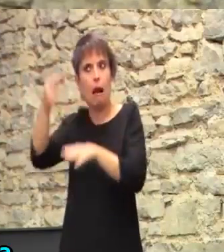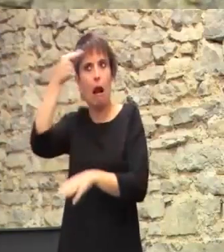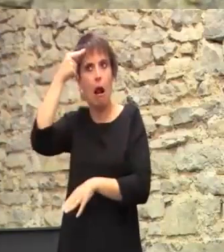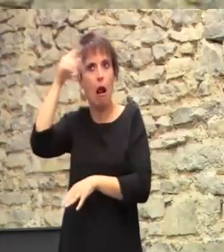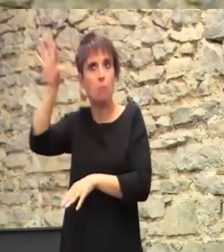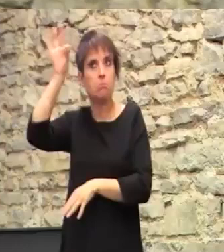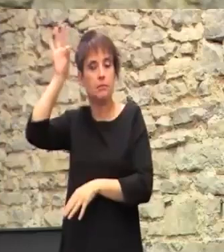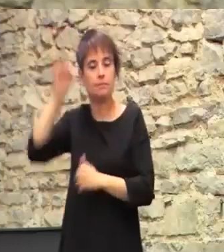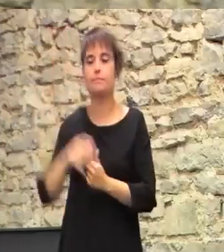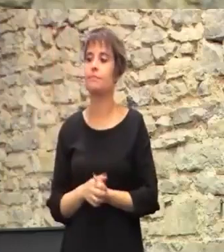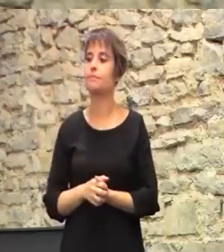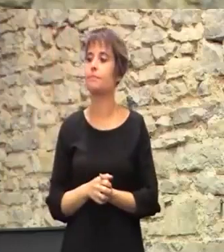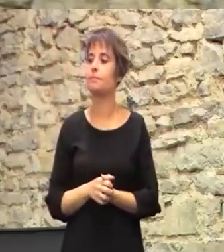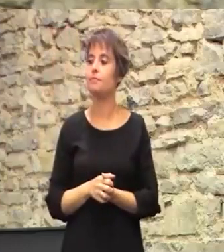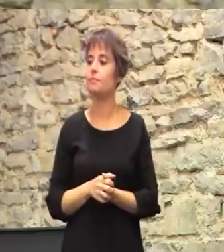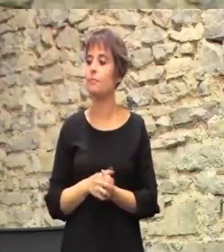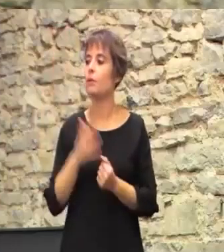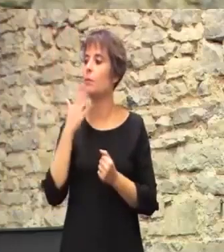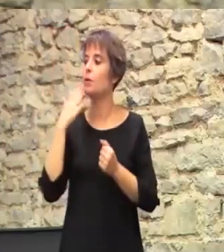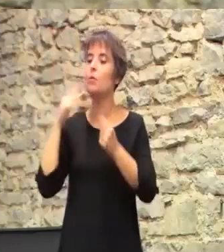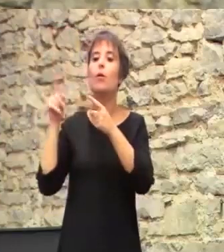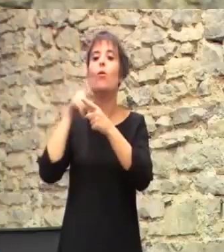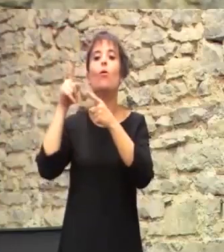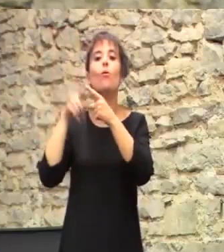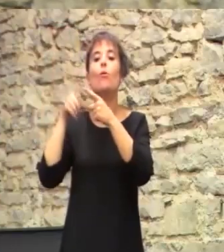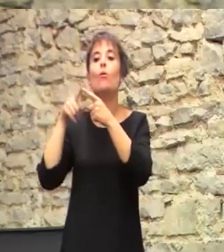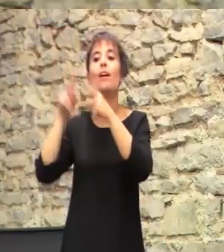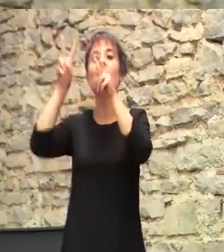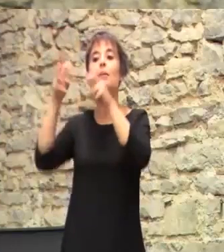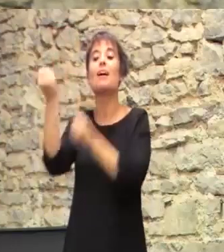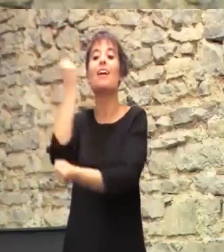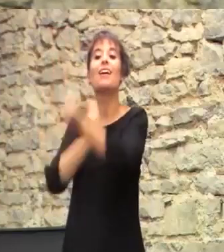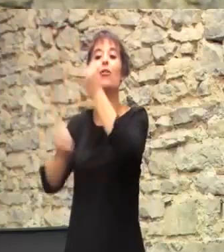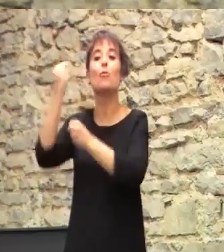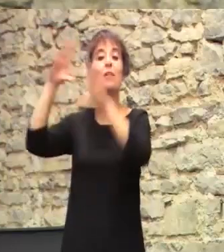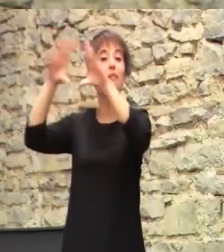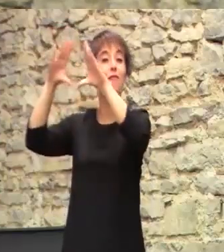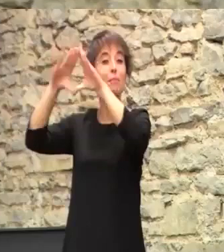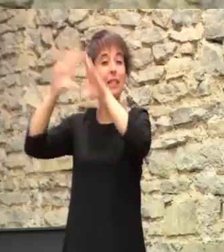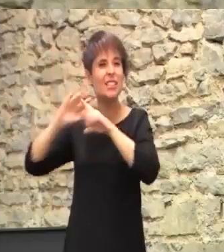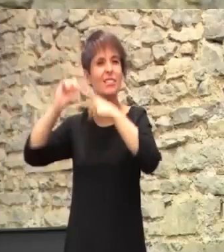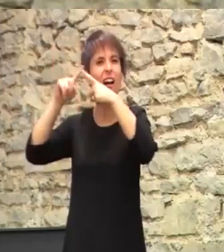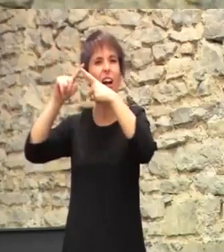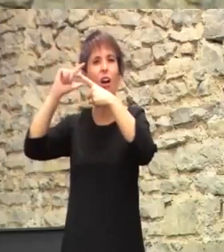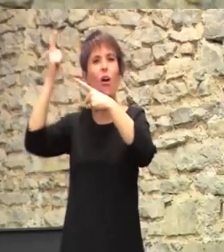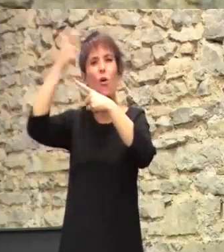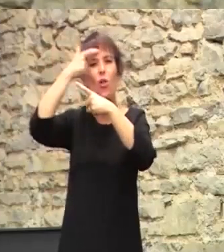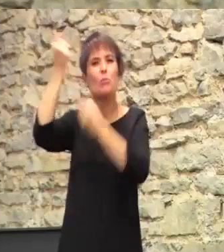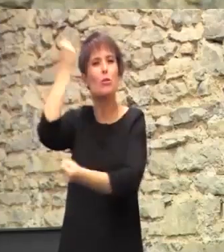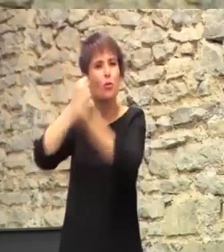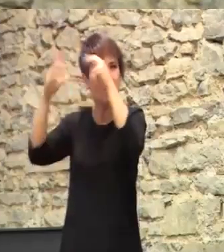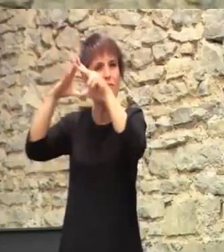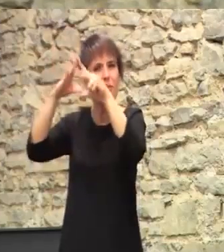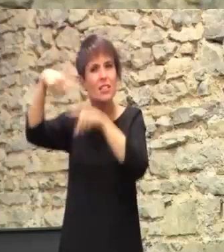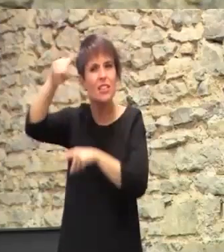cuenta una fundamentalmente la propuesta de la economía feminista no sé si habéis oído hablar de esta propuesta